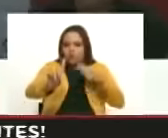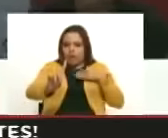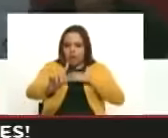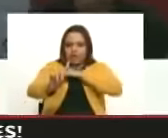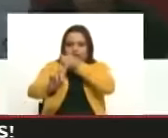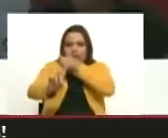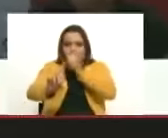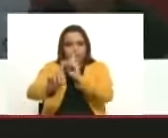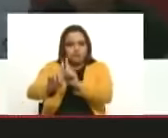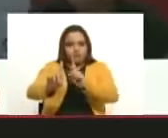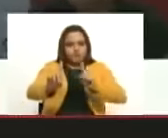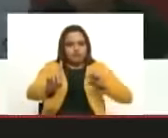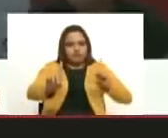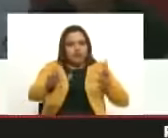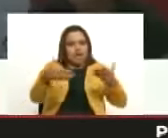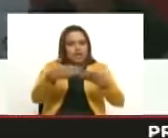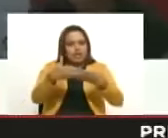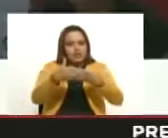su equipo.